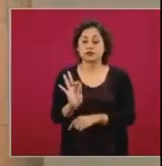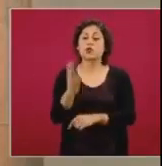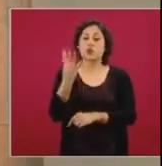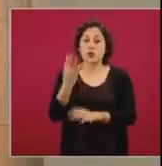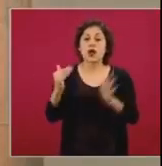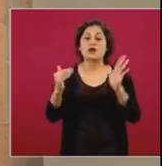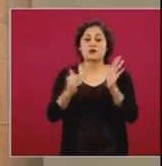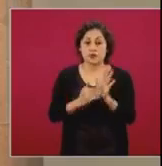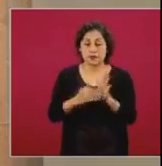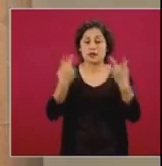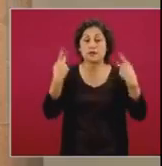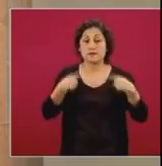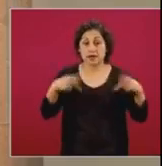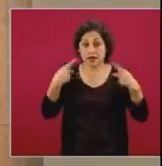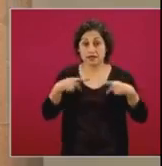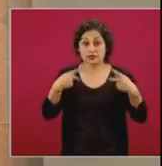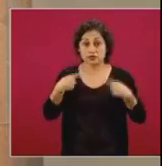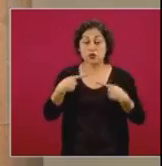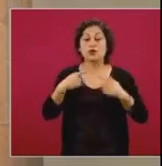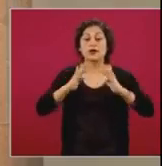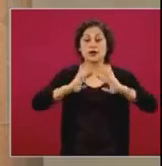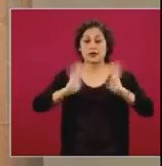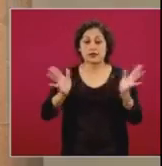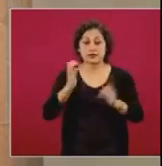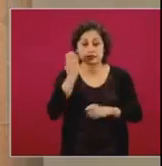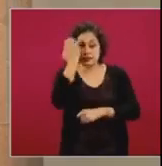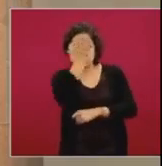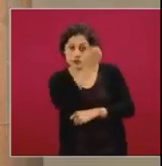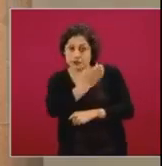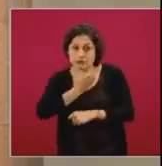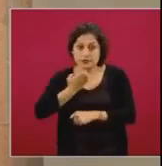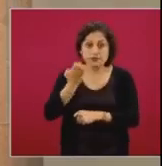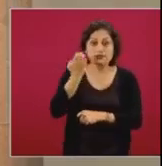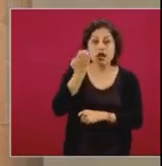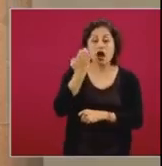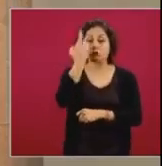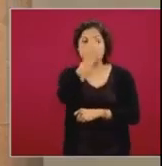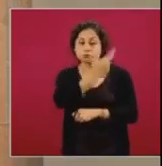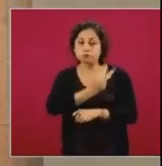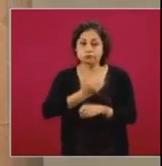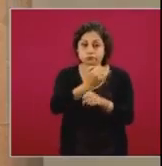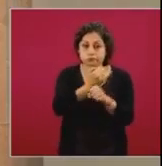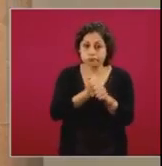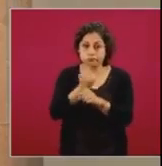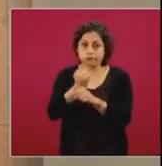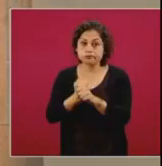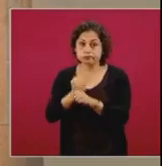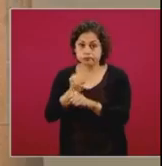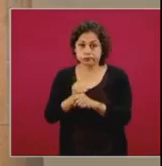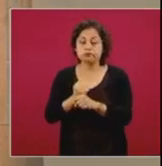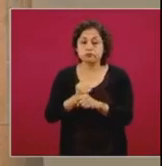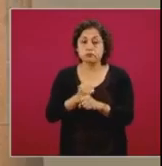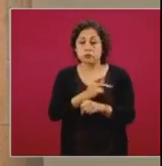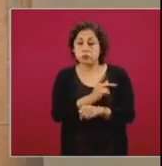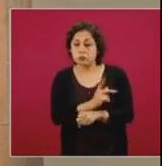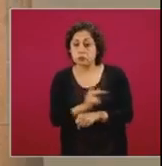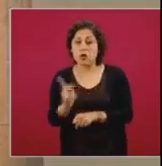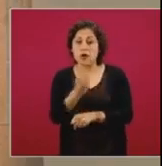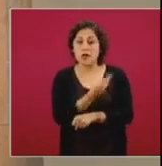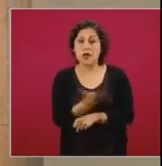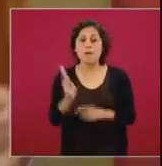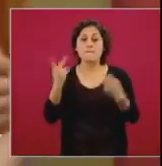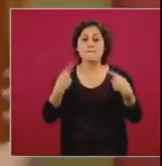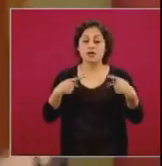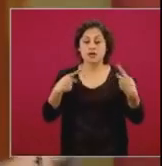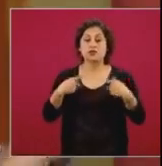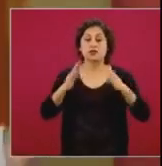2.604.659 personas que han sido notificadas y estudiadas, al menos con un estudio epidemiológico de